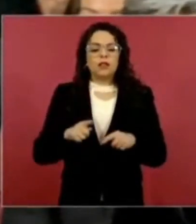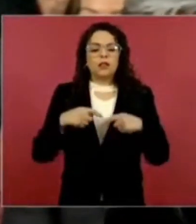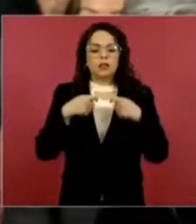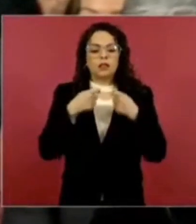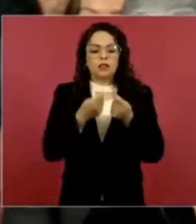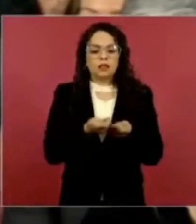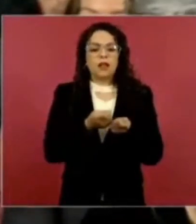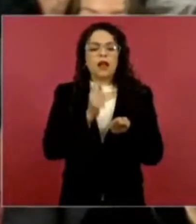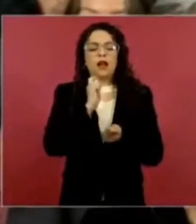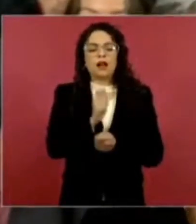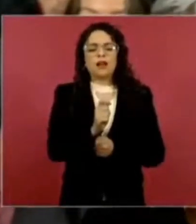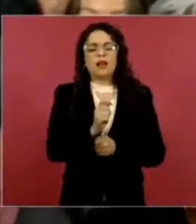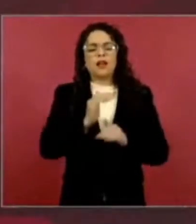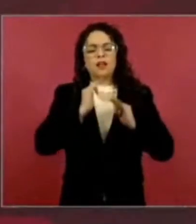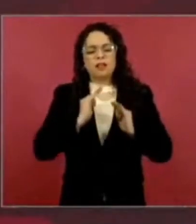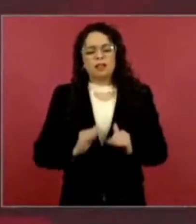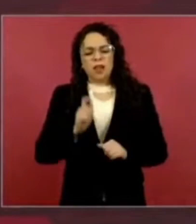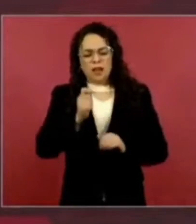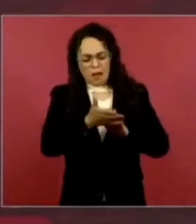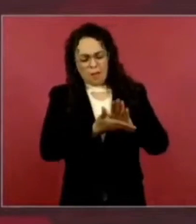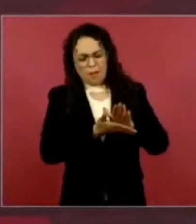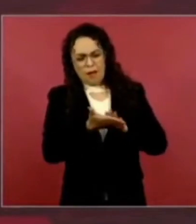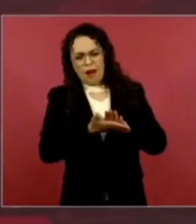del pie.